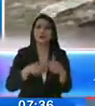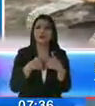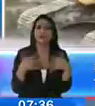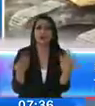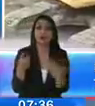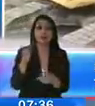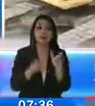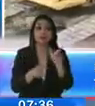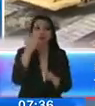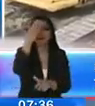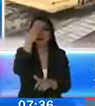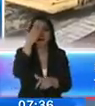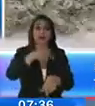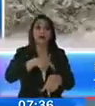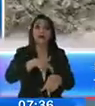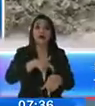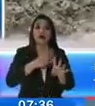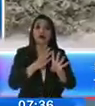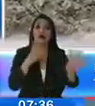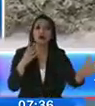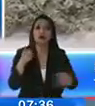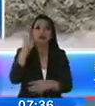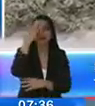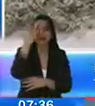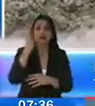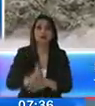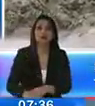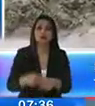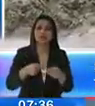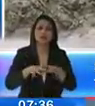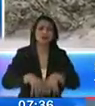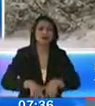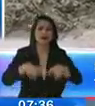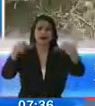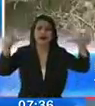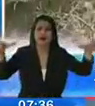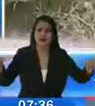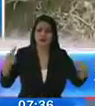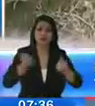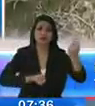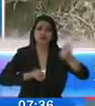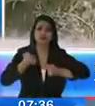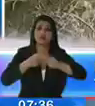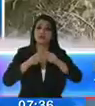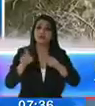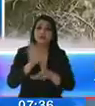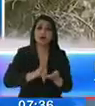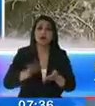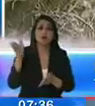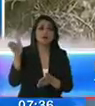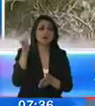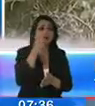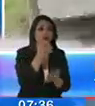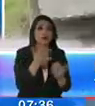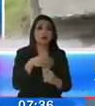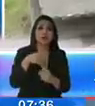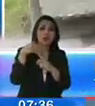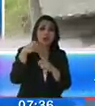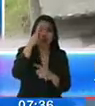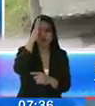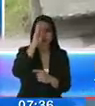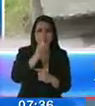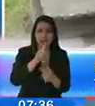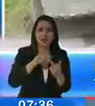sepan a qué horas tienen que salir bueno es un área muy amplia de la ciudad los tanques están recorriendo varios sectores estamos trabajando prioridades de aliento hospitales